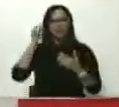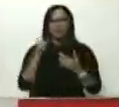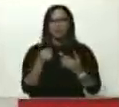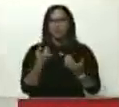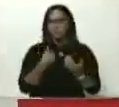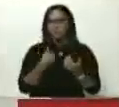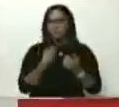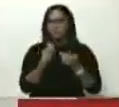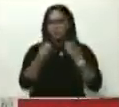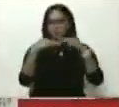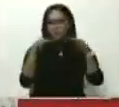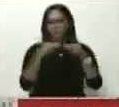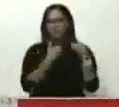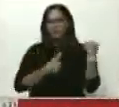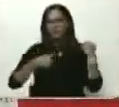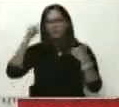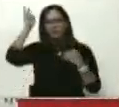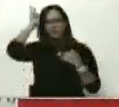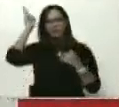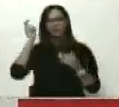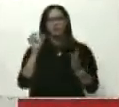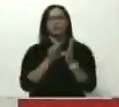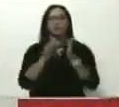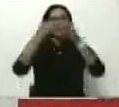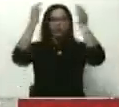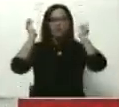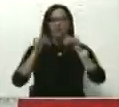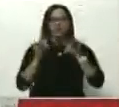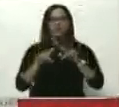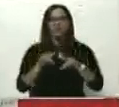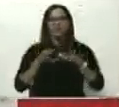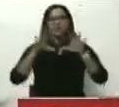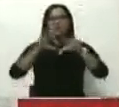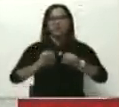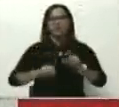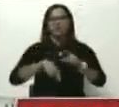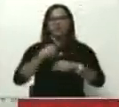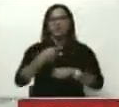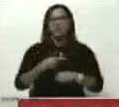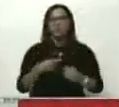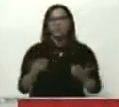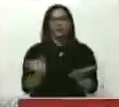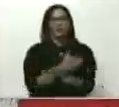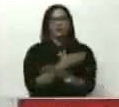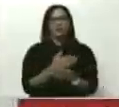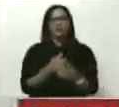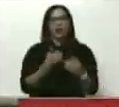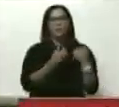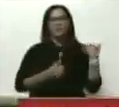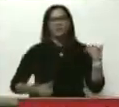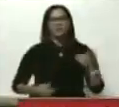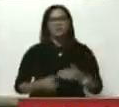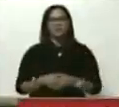presidente de Perú, donde va Almagro y se instala, después tumban al mandatario. Lo dijimos aquí.